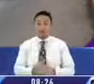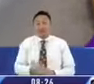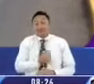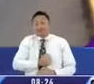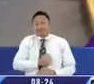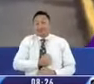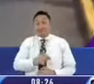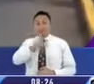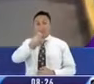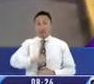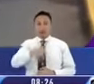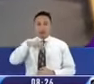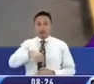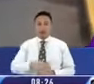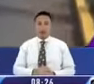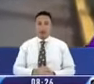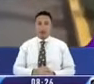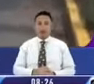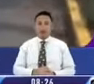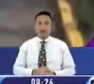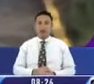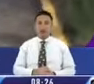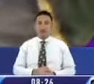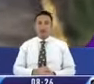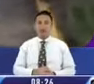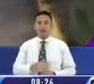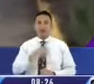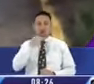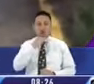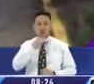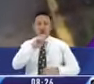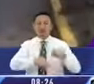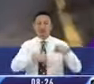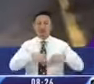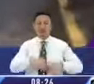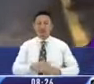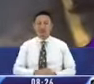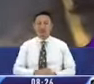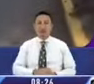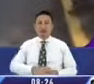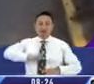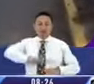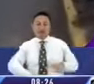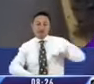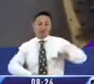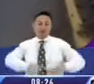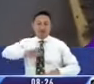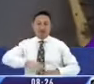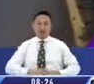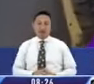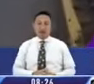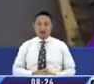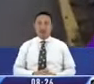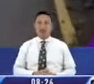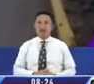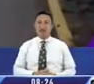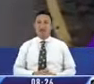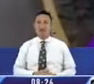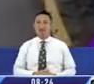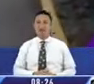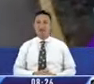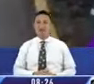empezó a mal utilizar estas jardineras, empezó a pisar las jardineras, empezó a dañar estas jardineras con los cruces